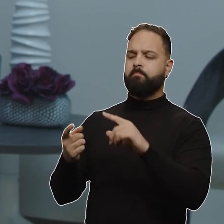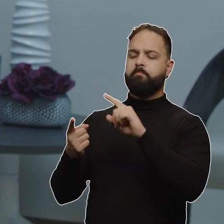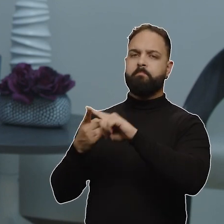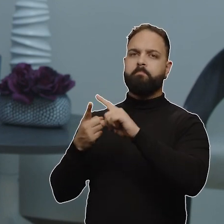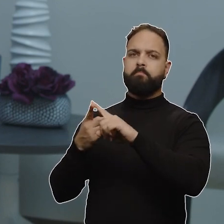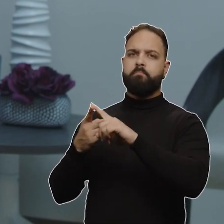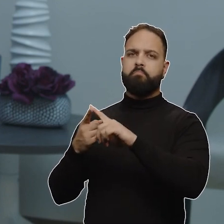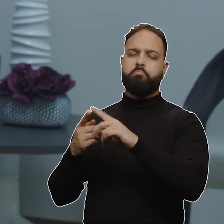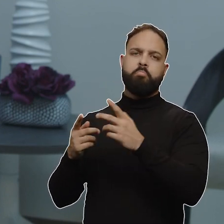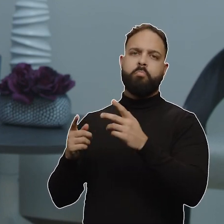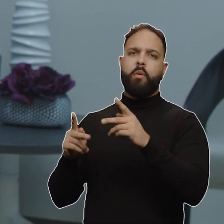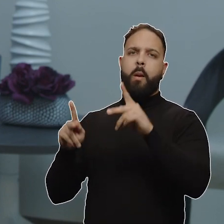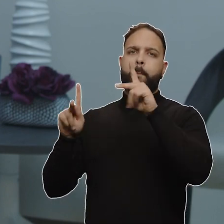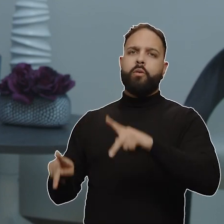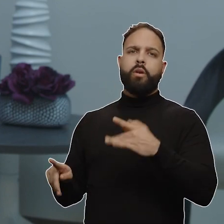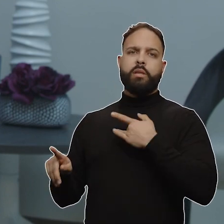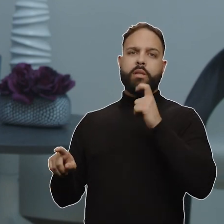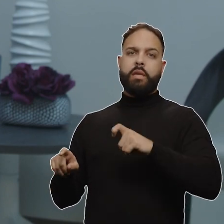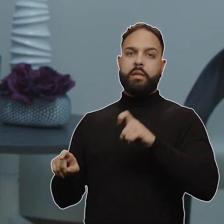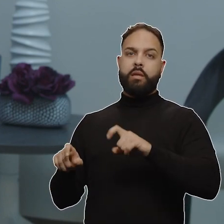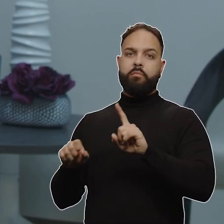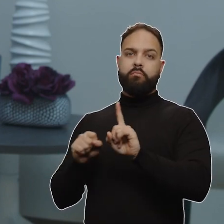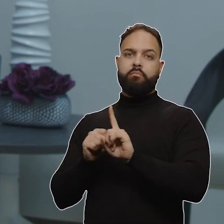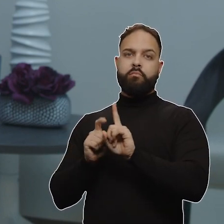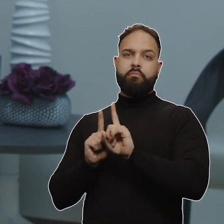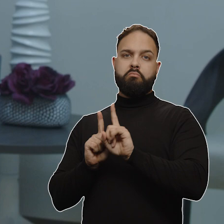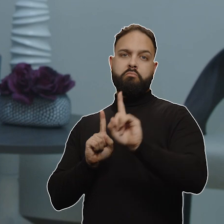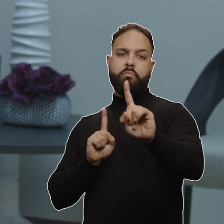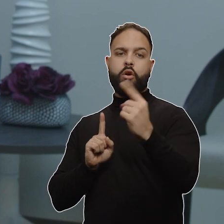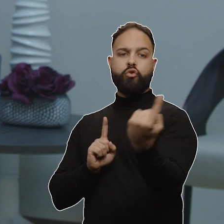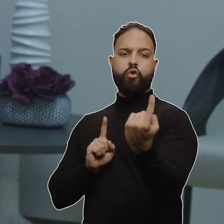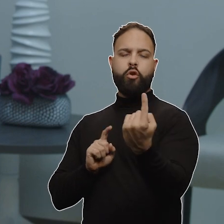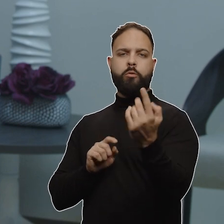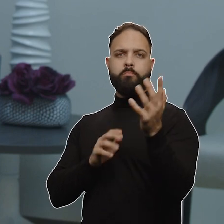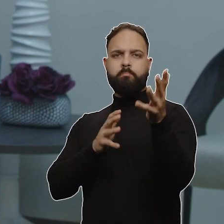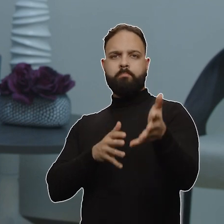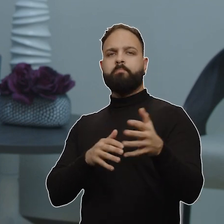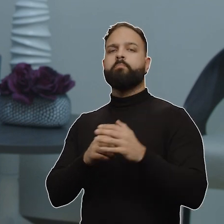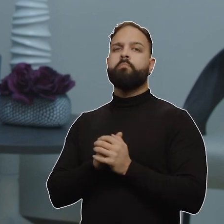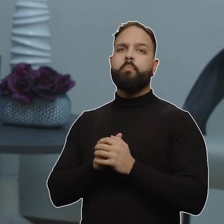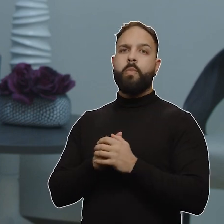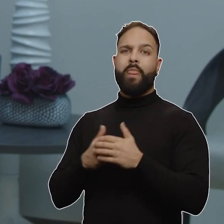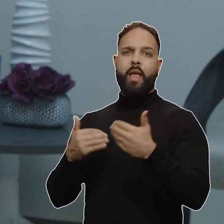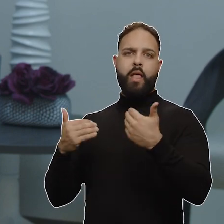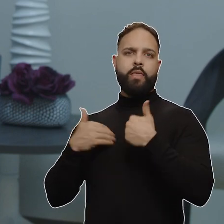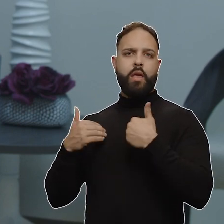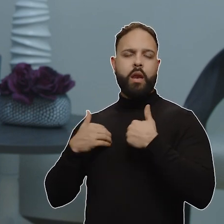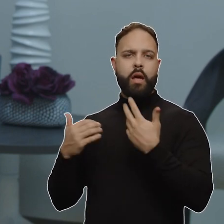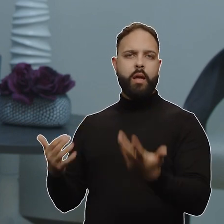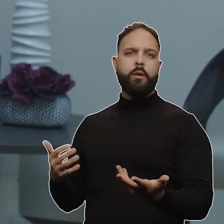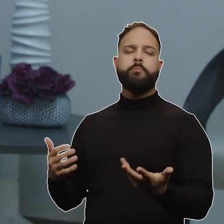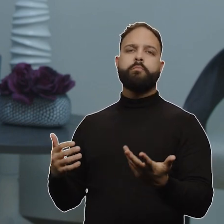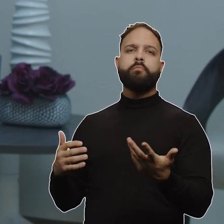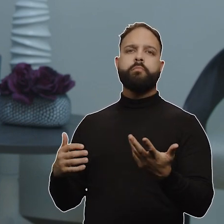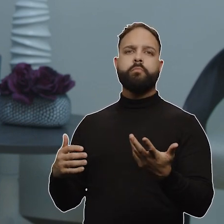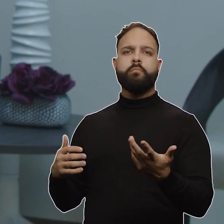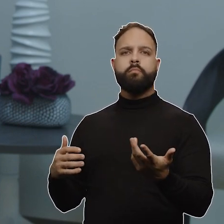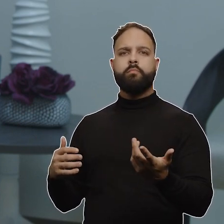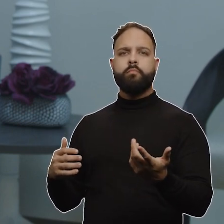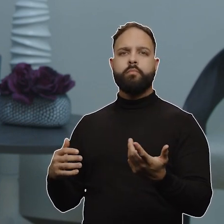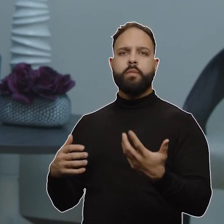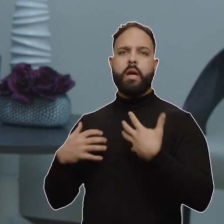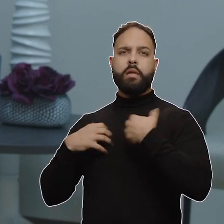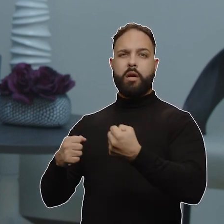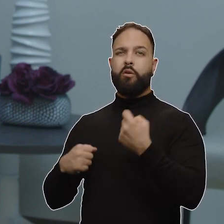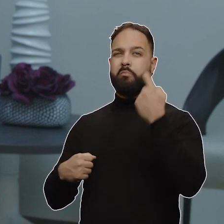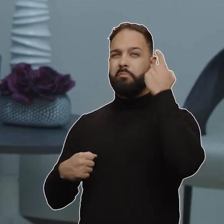indicadores de trauma, como la persona sentirse aislada, no saber qué hacer, tener exacerbos de condiciones